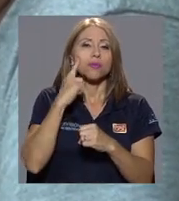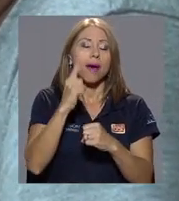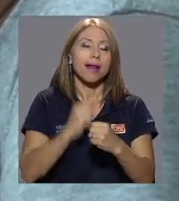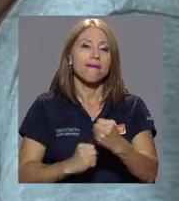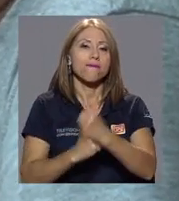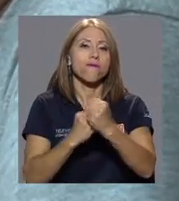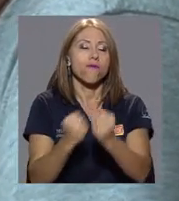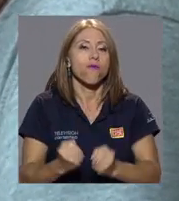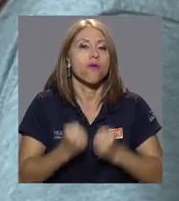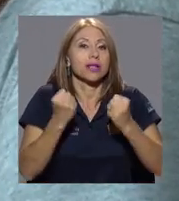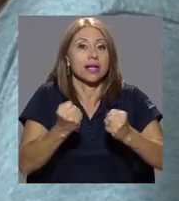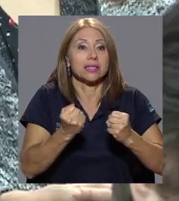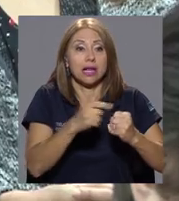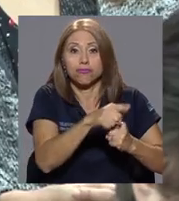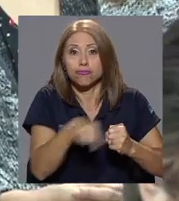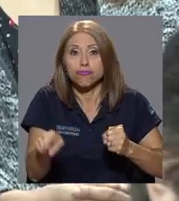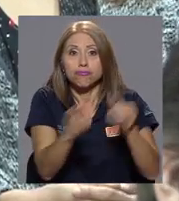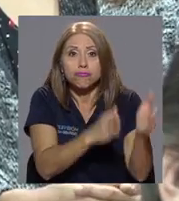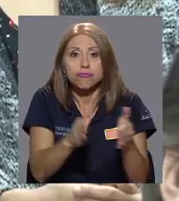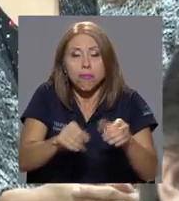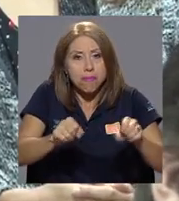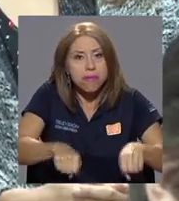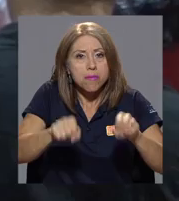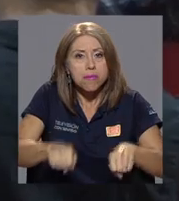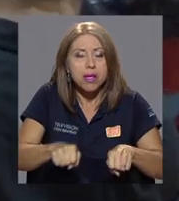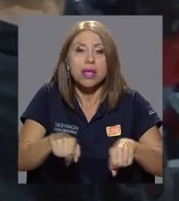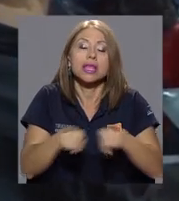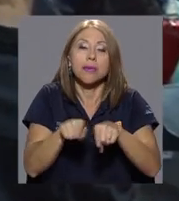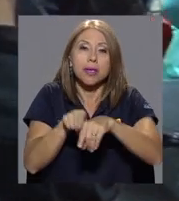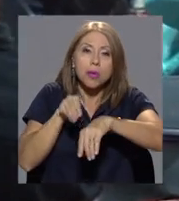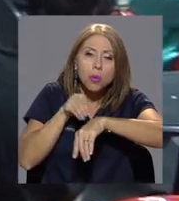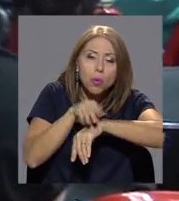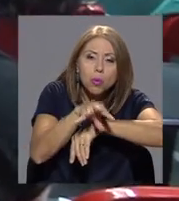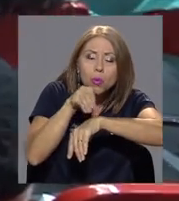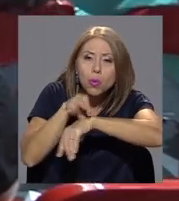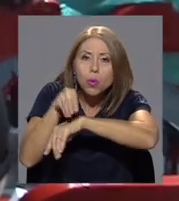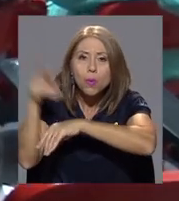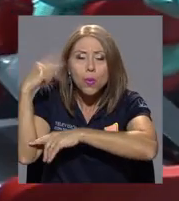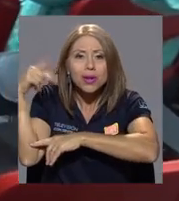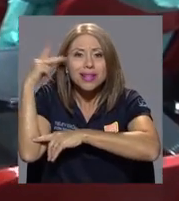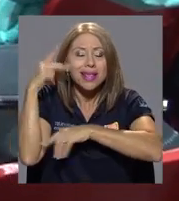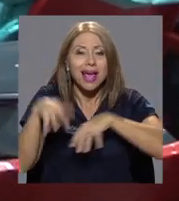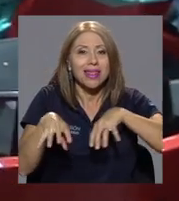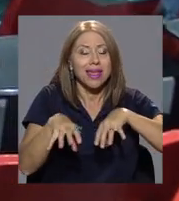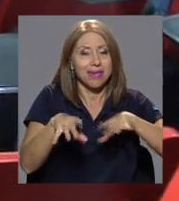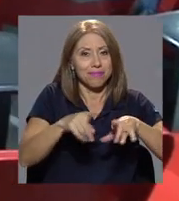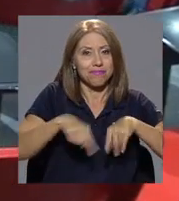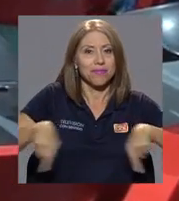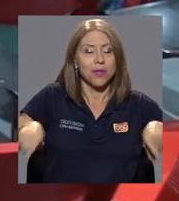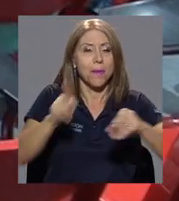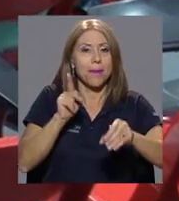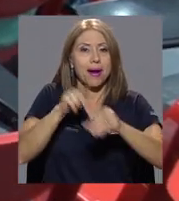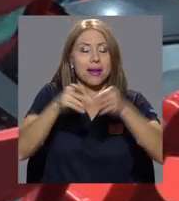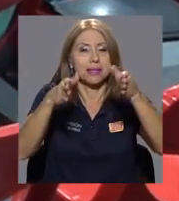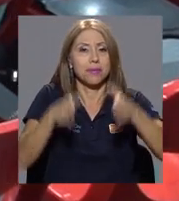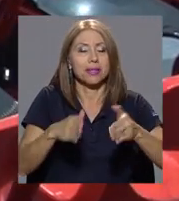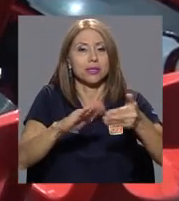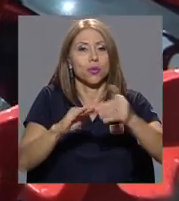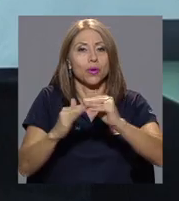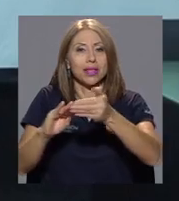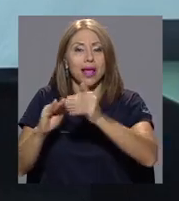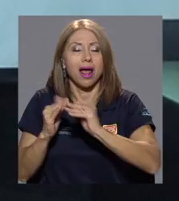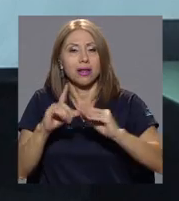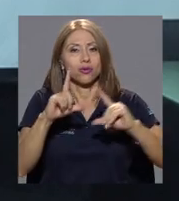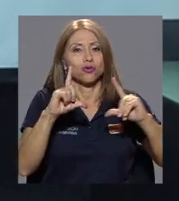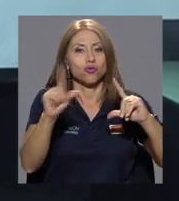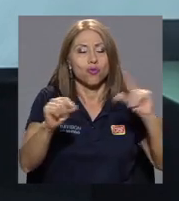las capacidades organizativas y la incidencia política e institucional de actores comunitarios rurales. Somos un